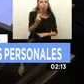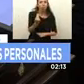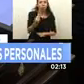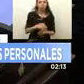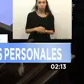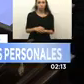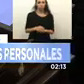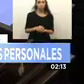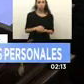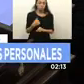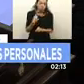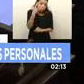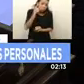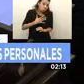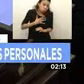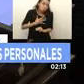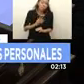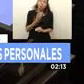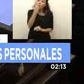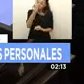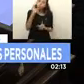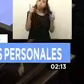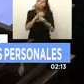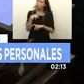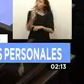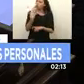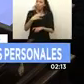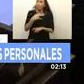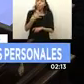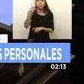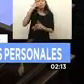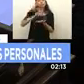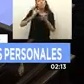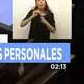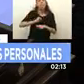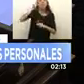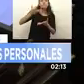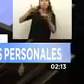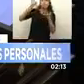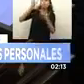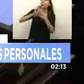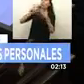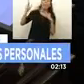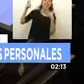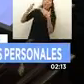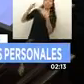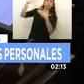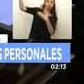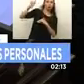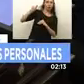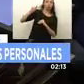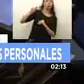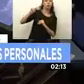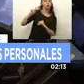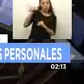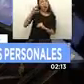que uno de los problemas que tenemos que abordar en el tema de la inflación por ejemplo y de la restricción externa es también que tenemos otro